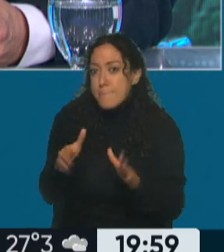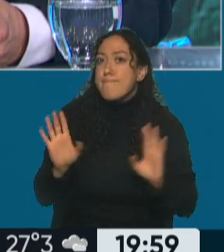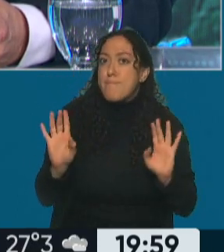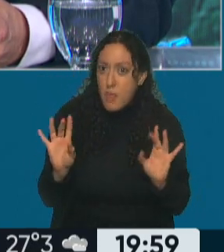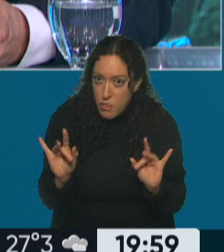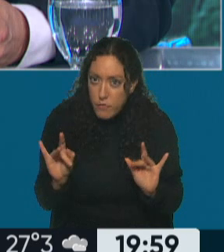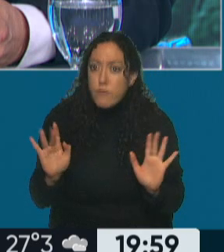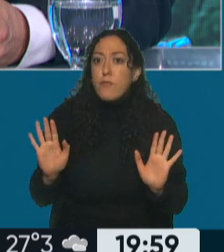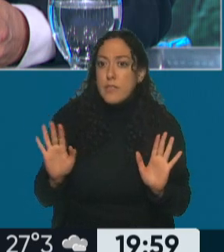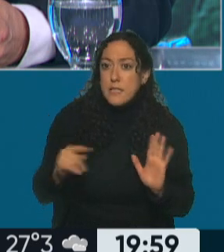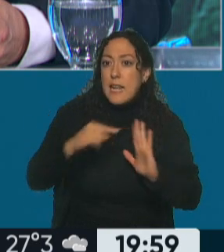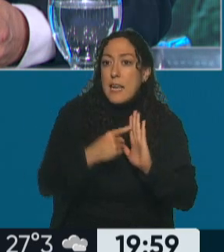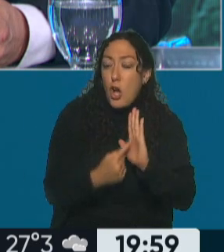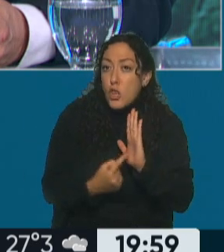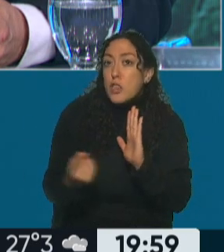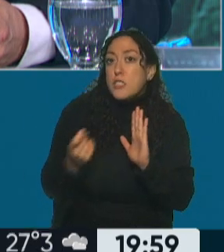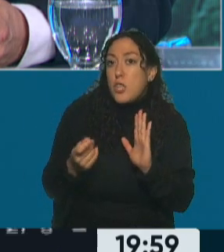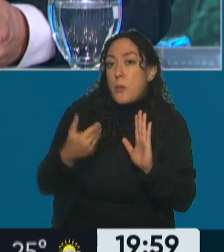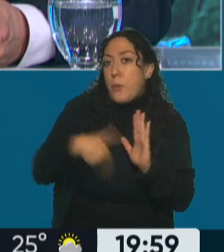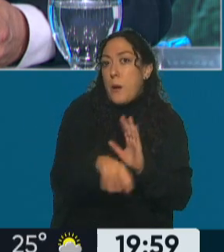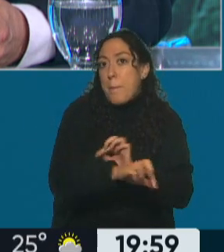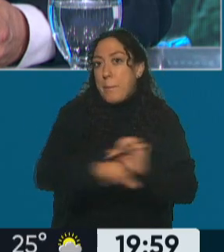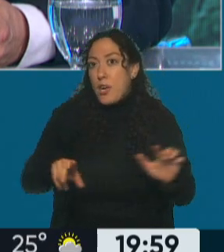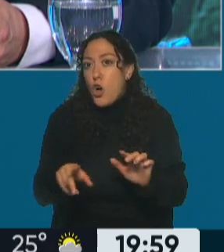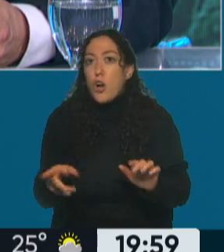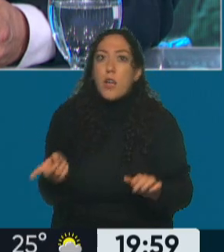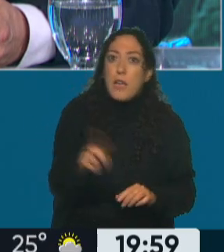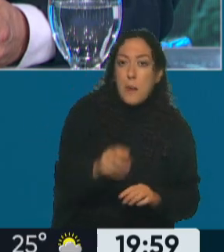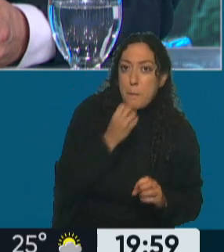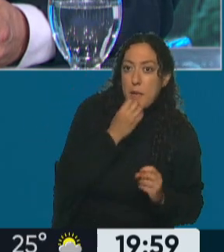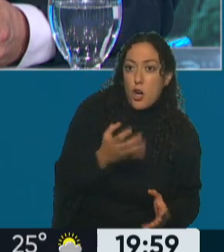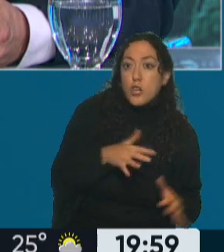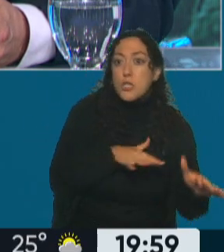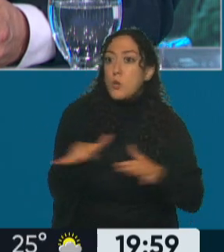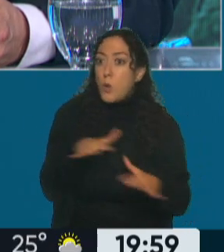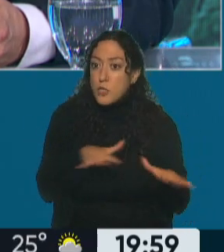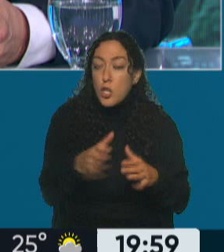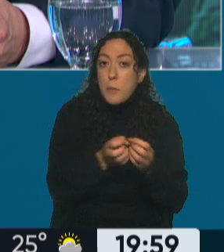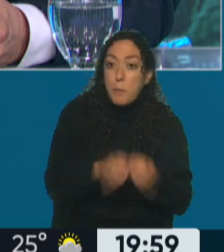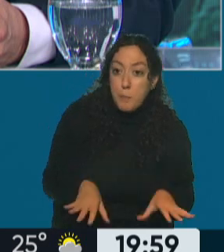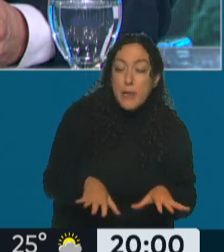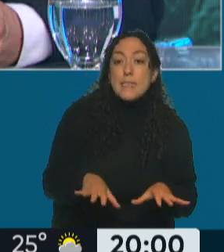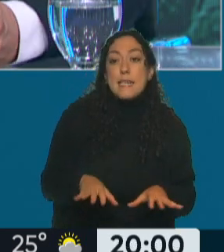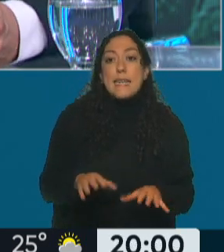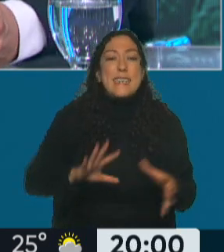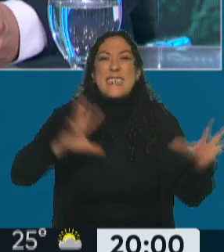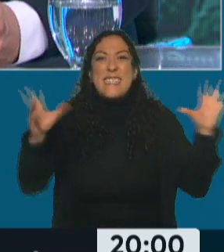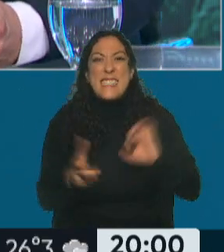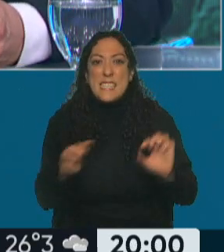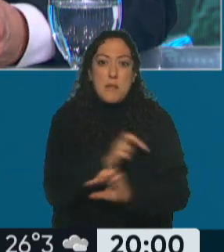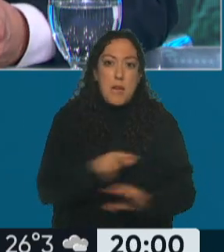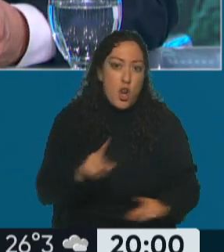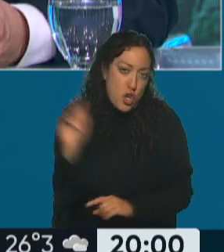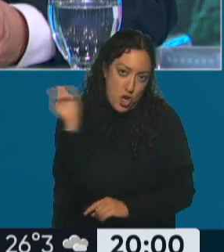condiciones empeorarán antes de mejorar, las acciones iniciales lograron evitar una intensificación de la crisis. Es decir, el Fondo Monetario